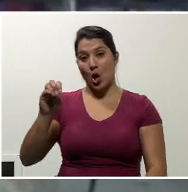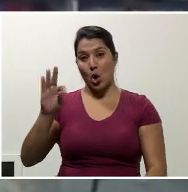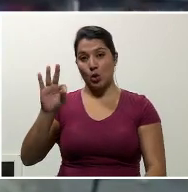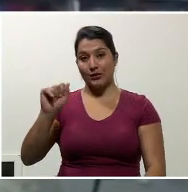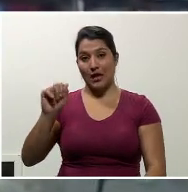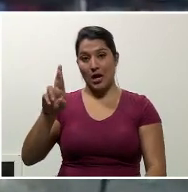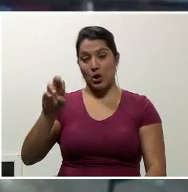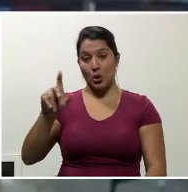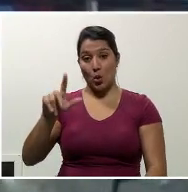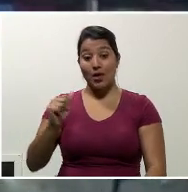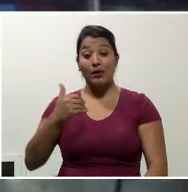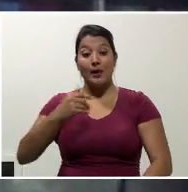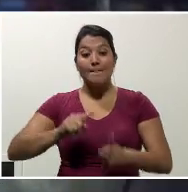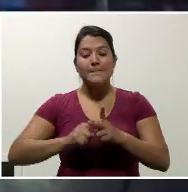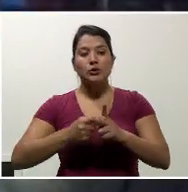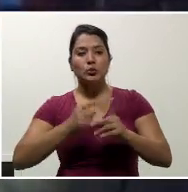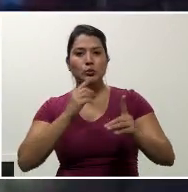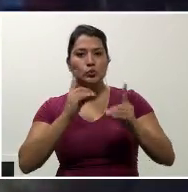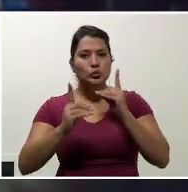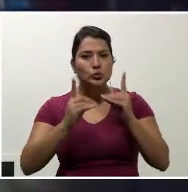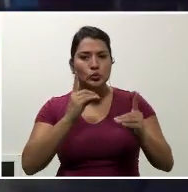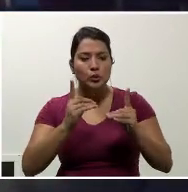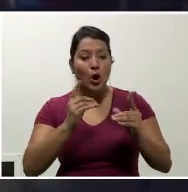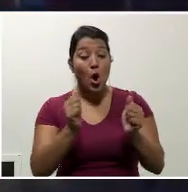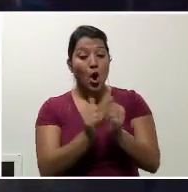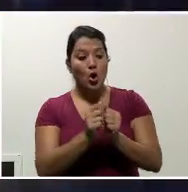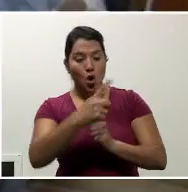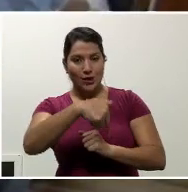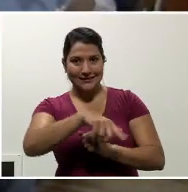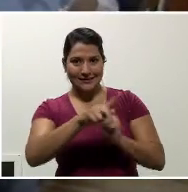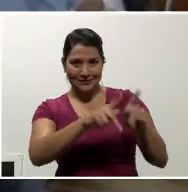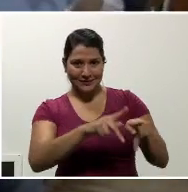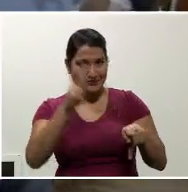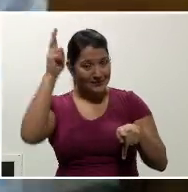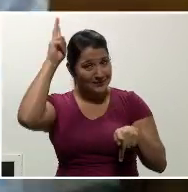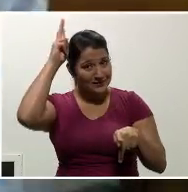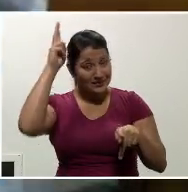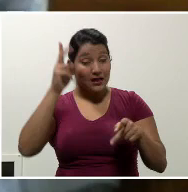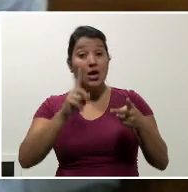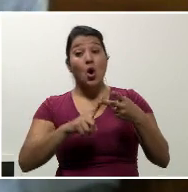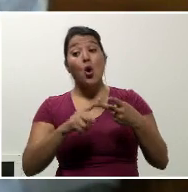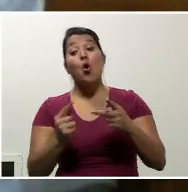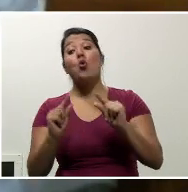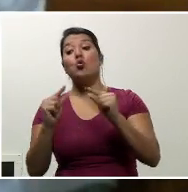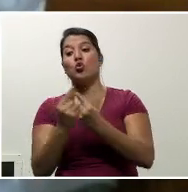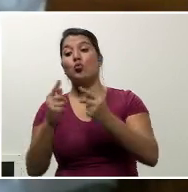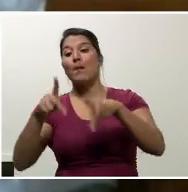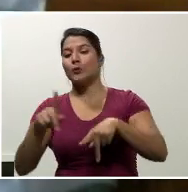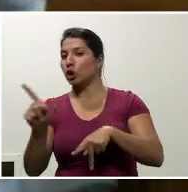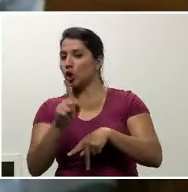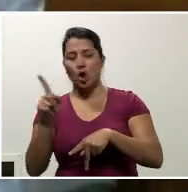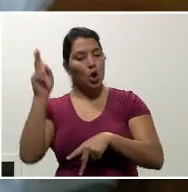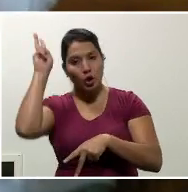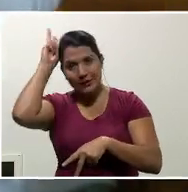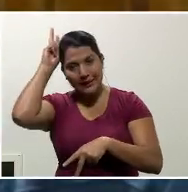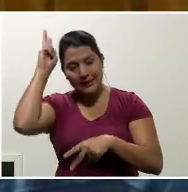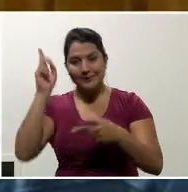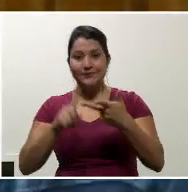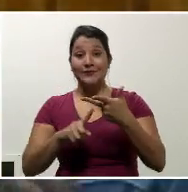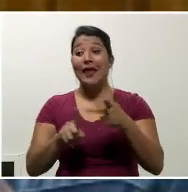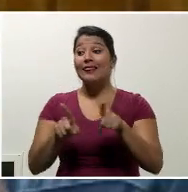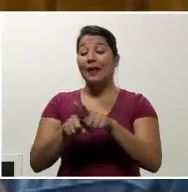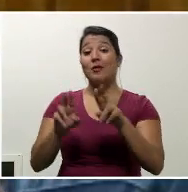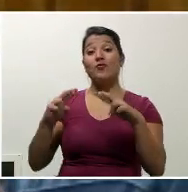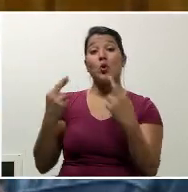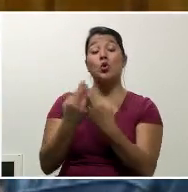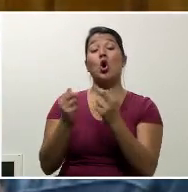mesas de diálogo con estos sectores, por ejemplo, con un grupo de representantes de personas no indígenas y el alcalde José Rojas. Además, sostuvo una reunión con